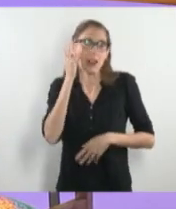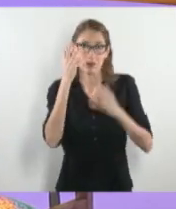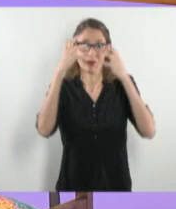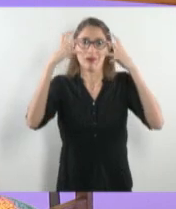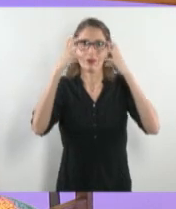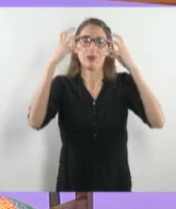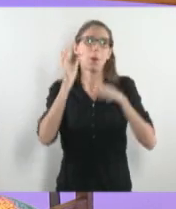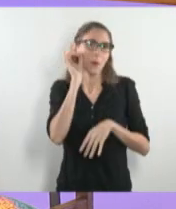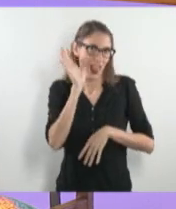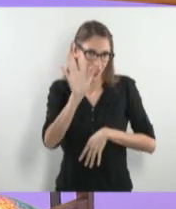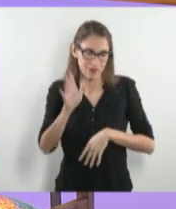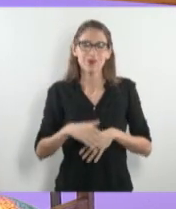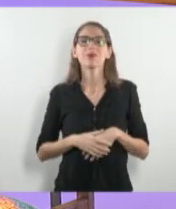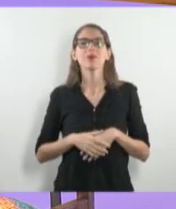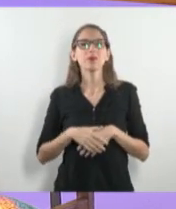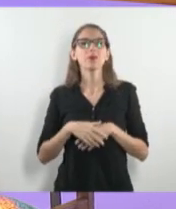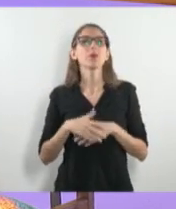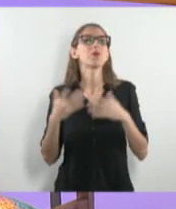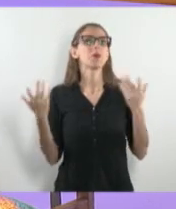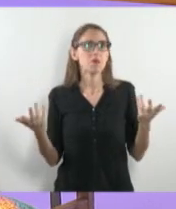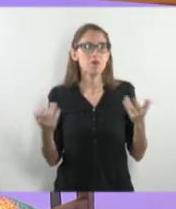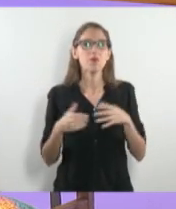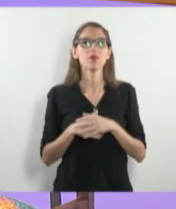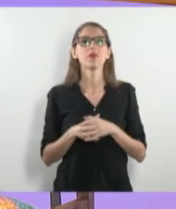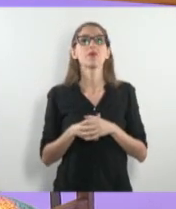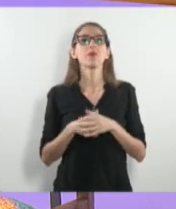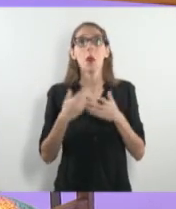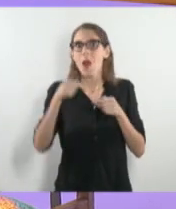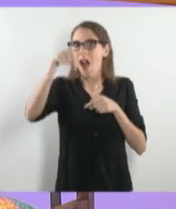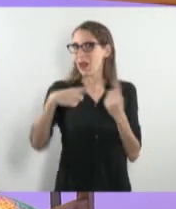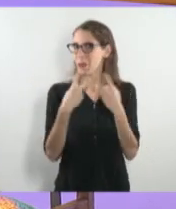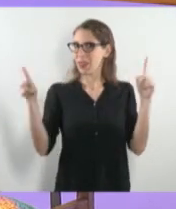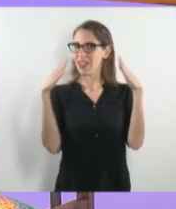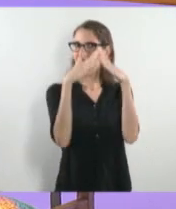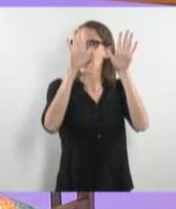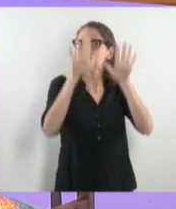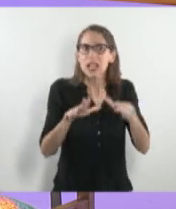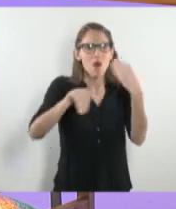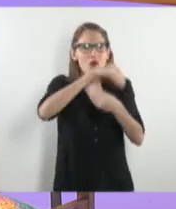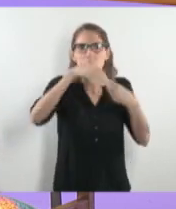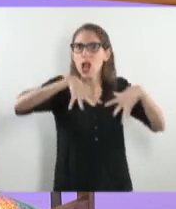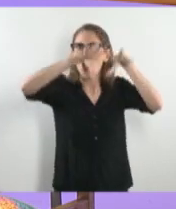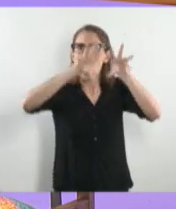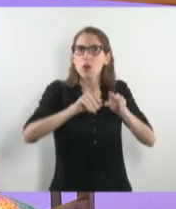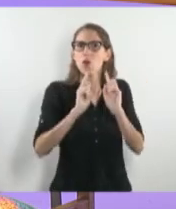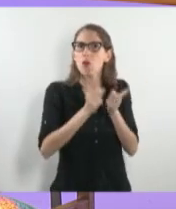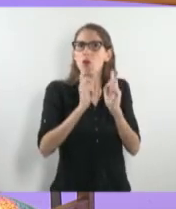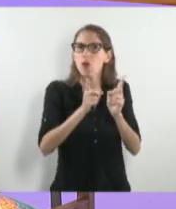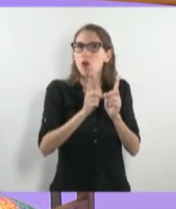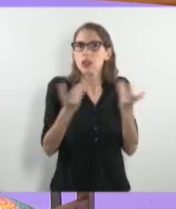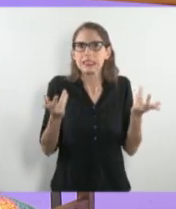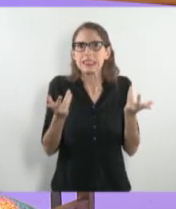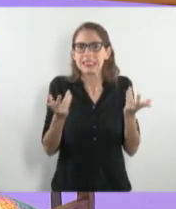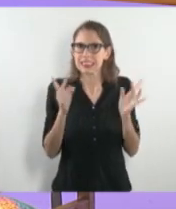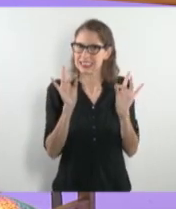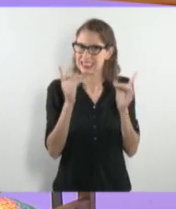cosas que pasan también. Nada, estar ahí en familia, que es algo novedoso. No estar 100% metido